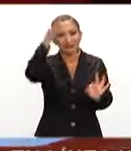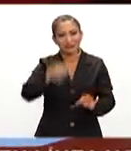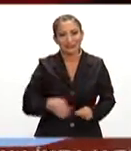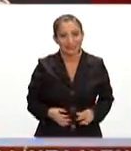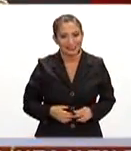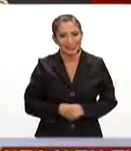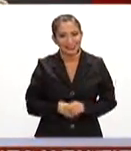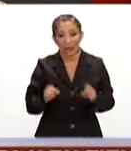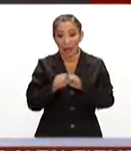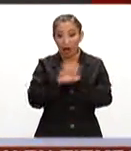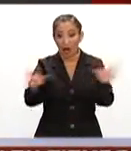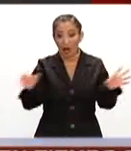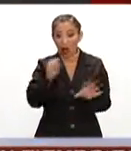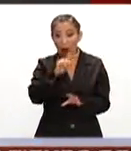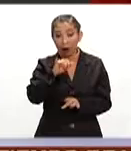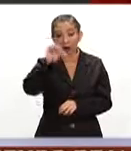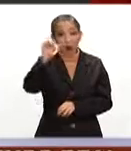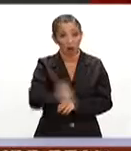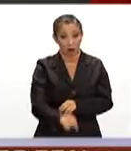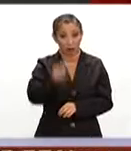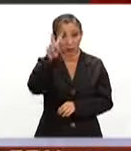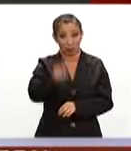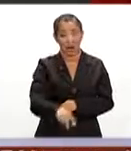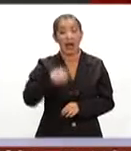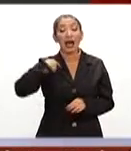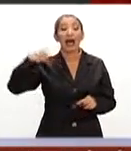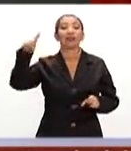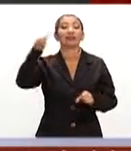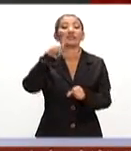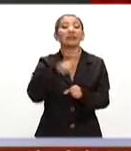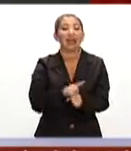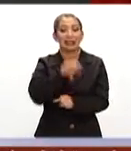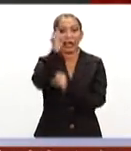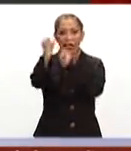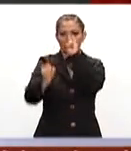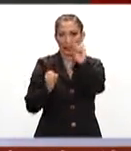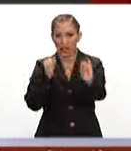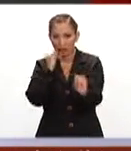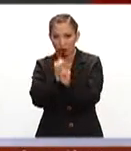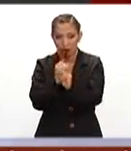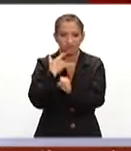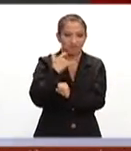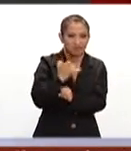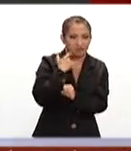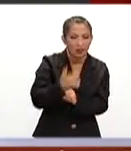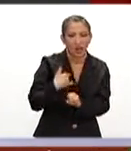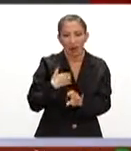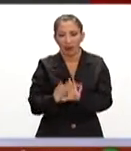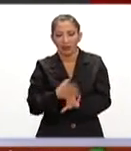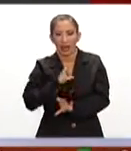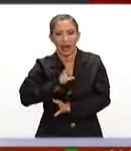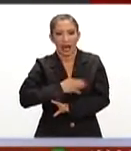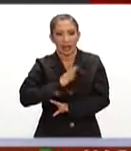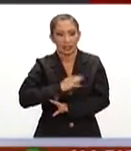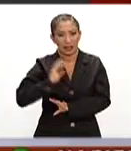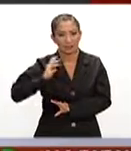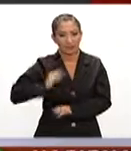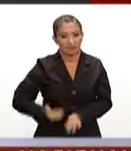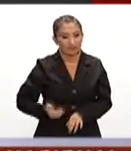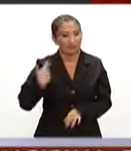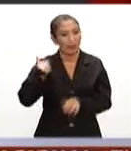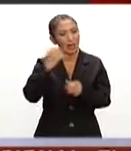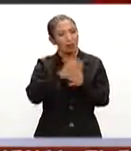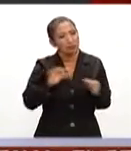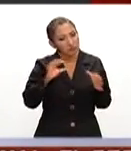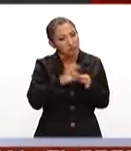al día. Así es, Omar, y hoy, por cierto, es el Día Internacional de la Lucha contra el Cáncer de Mama. Le tendremos un